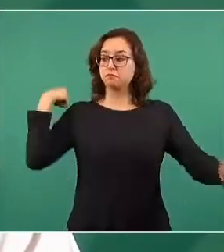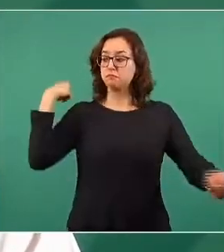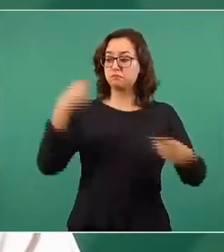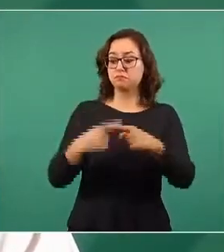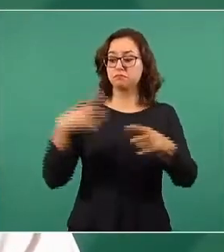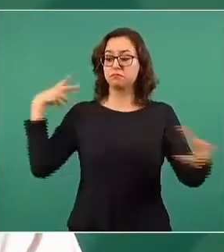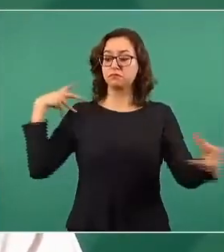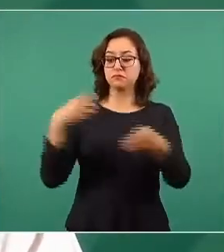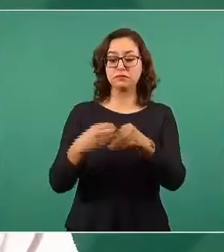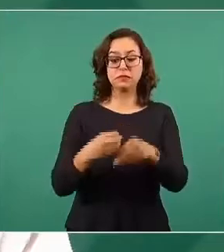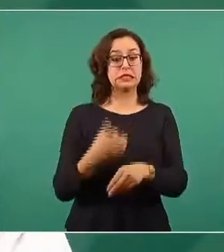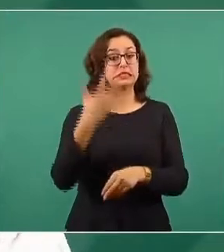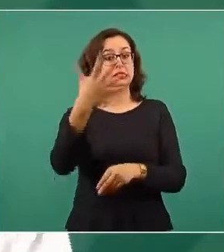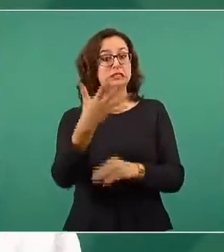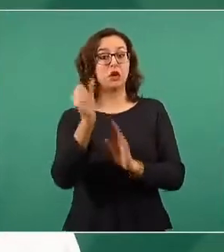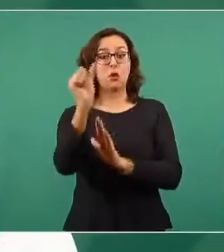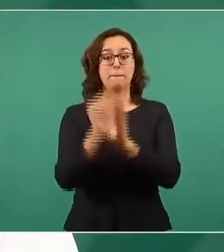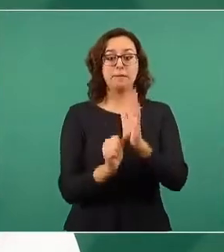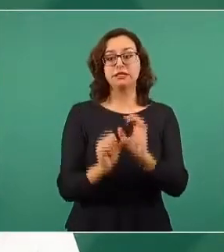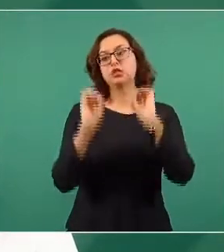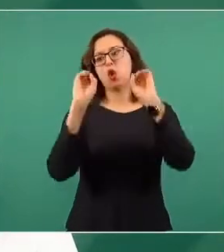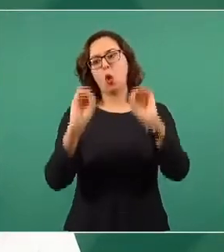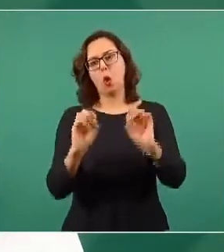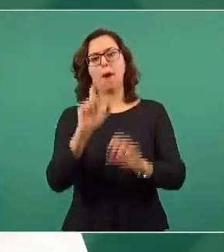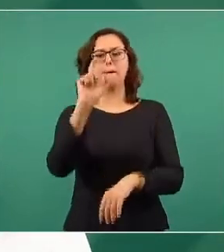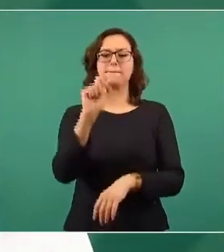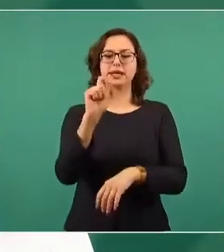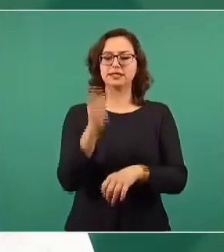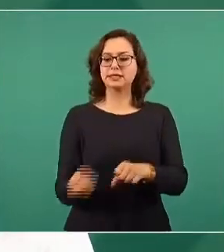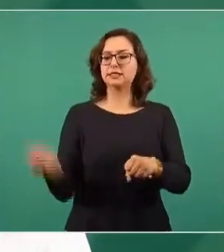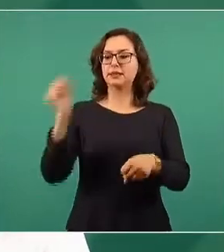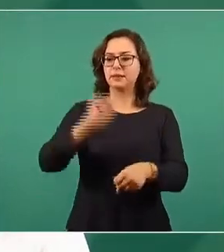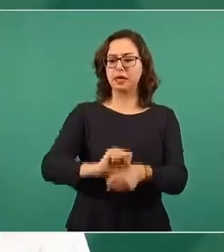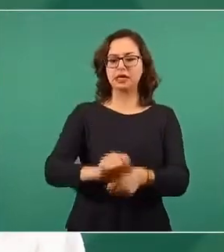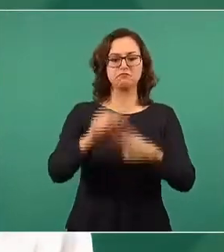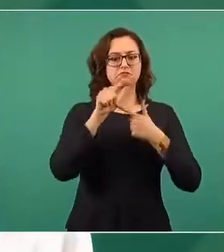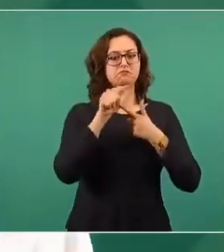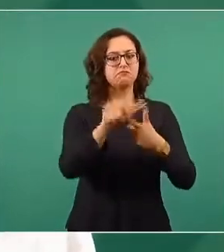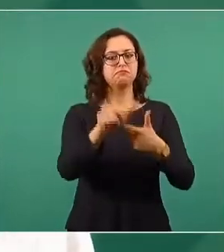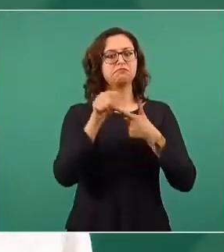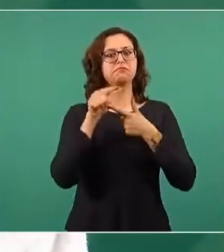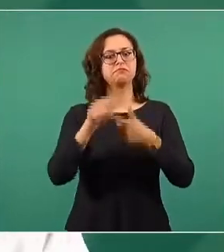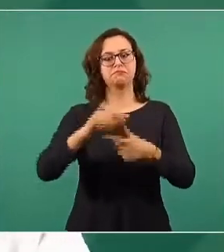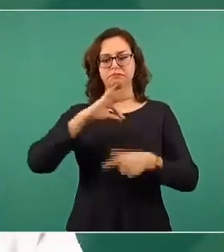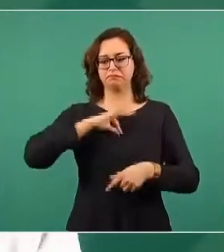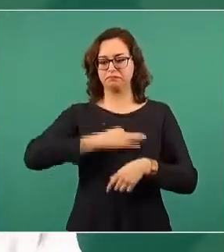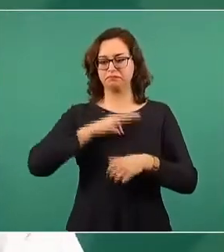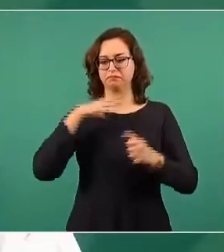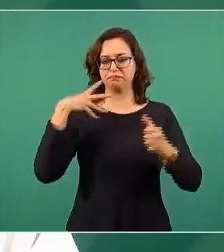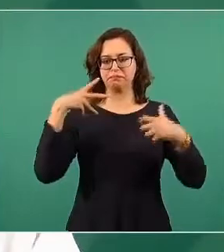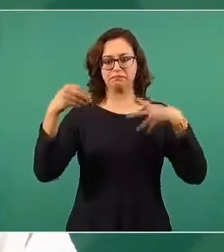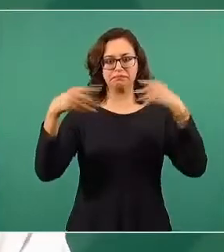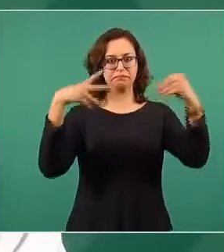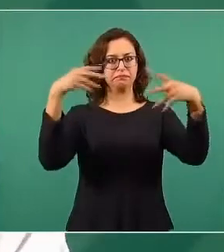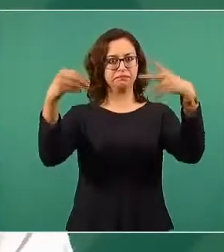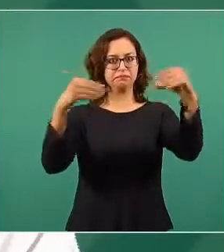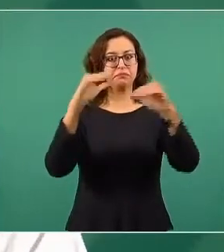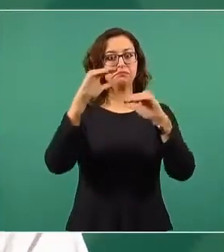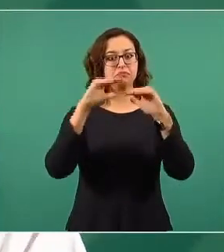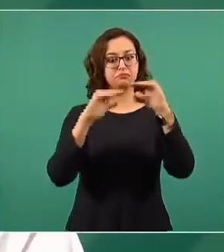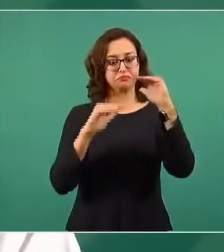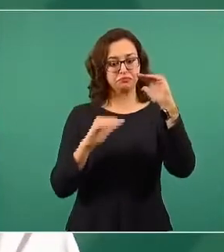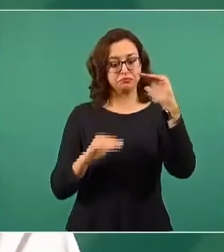meses, 20 semanas consecutivas de reducción de la epidemia. Y en la semana que está en curso hay